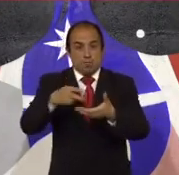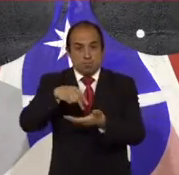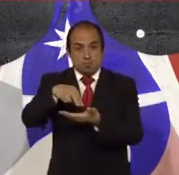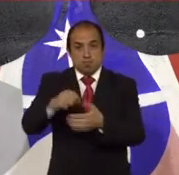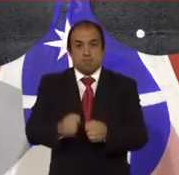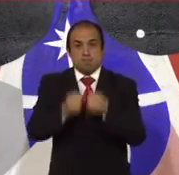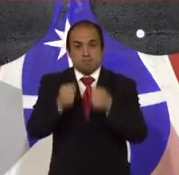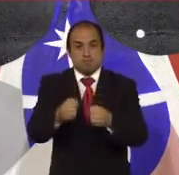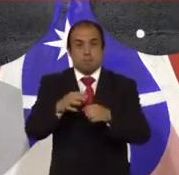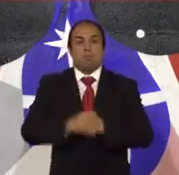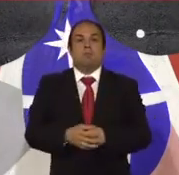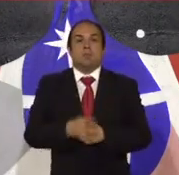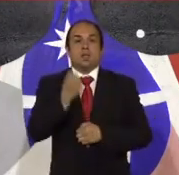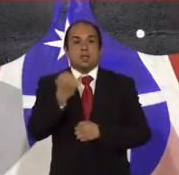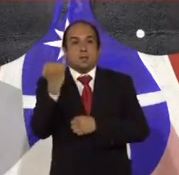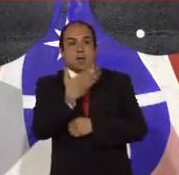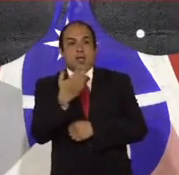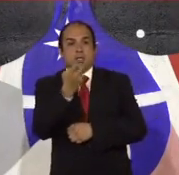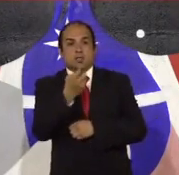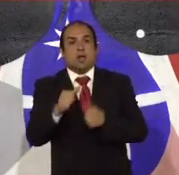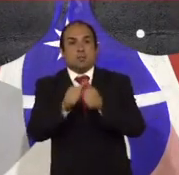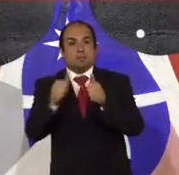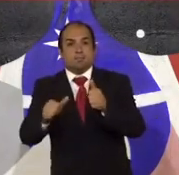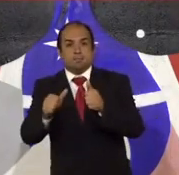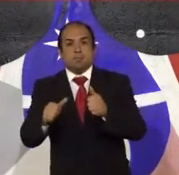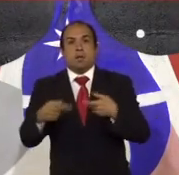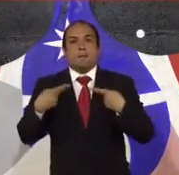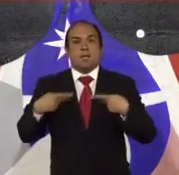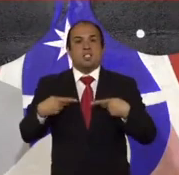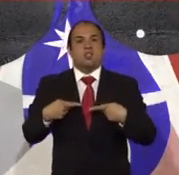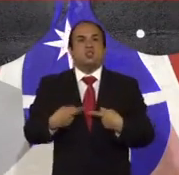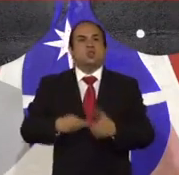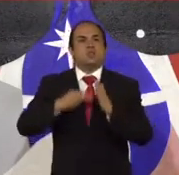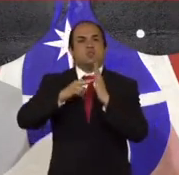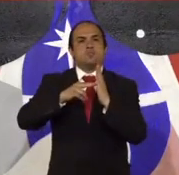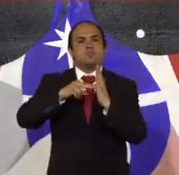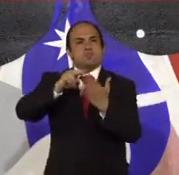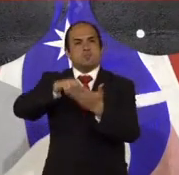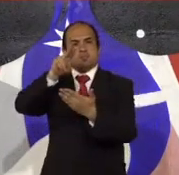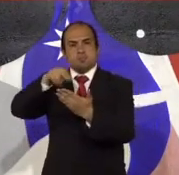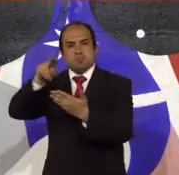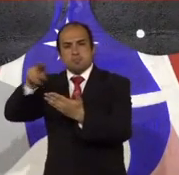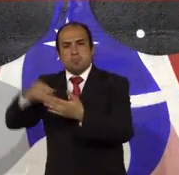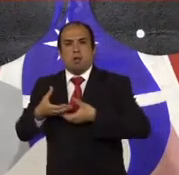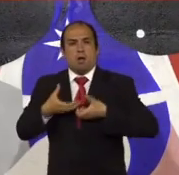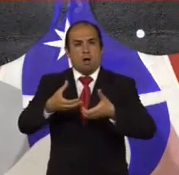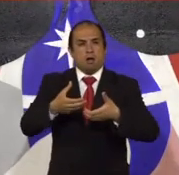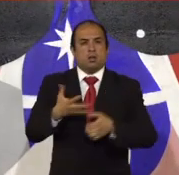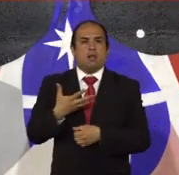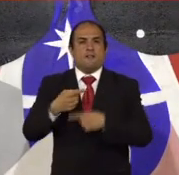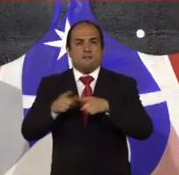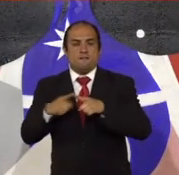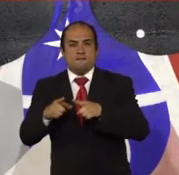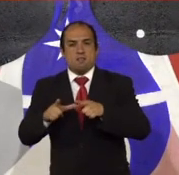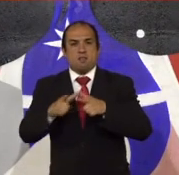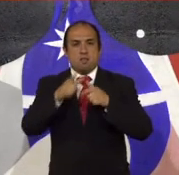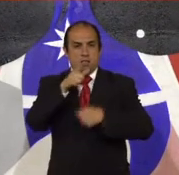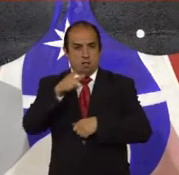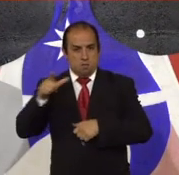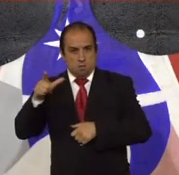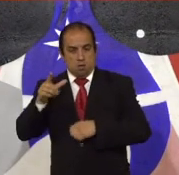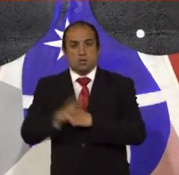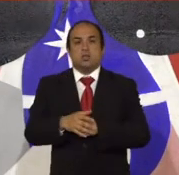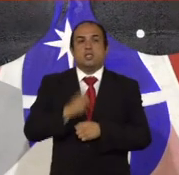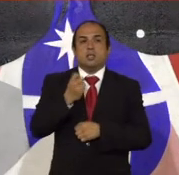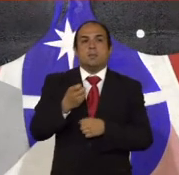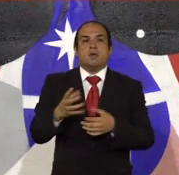Aquí las imágenes son artistas urbanos que tienen diferentes lenguajes y que forman parte de lo que ahora se vuelve